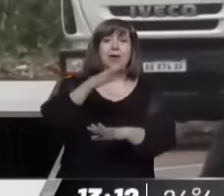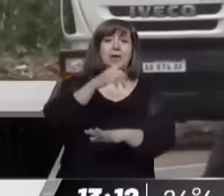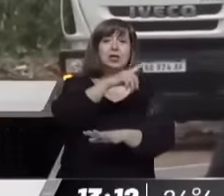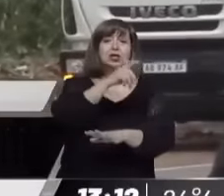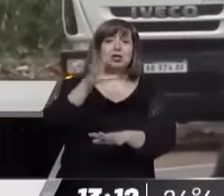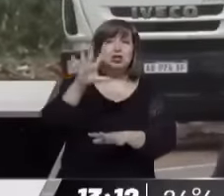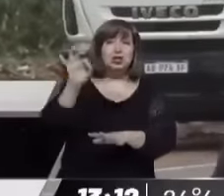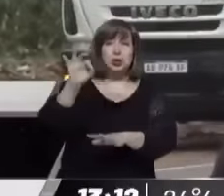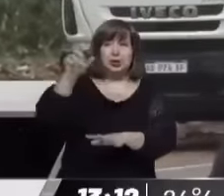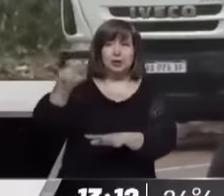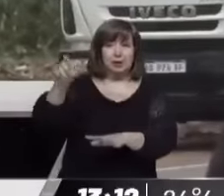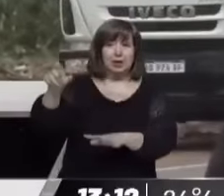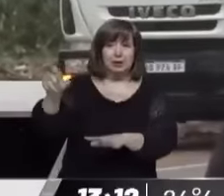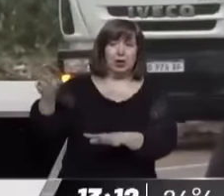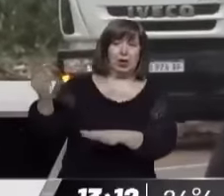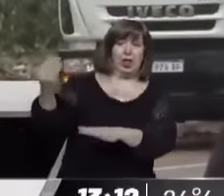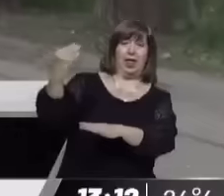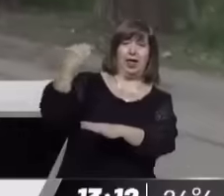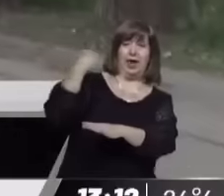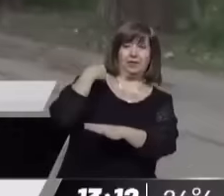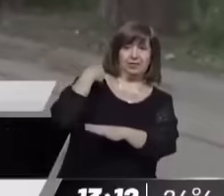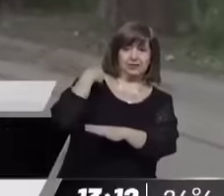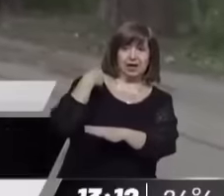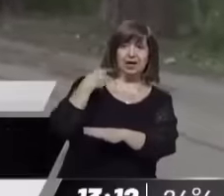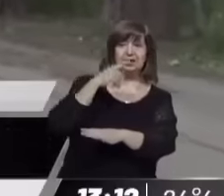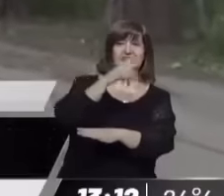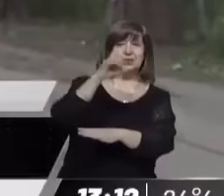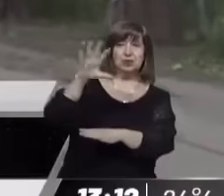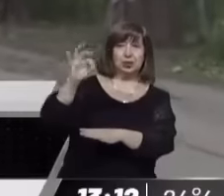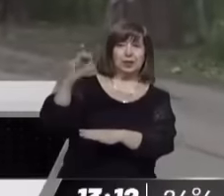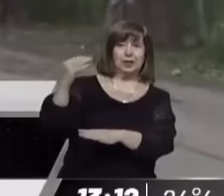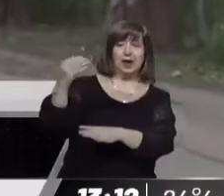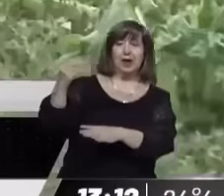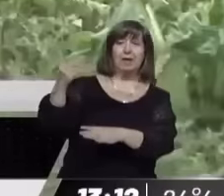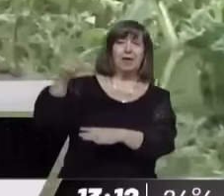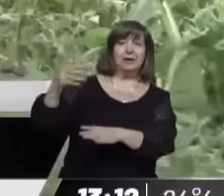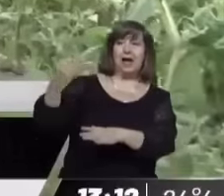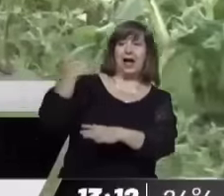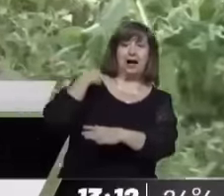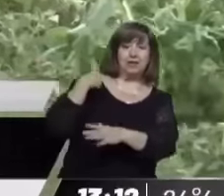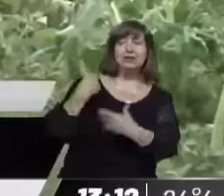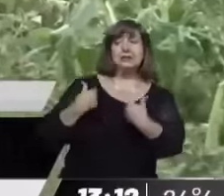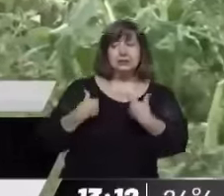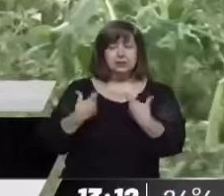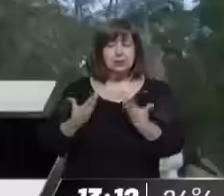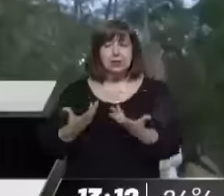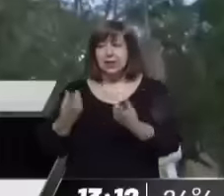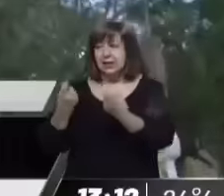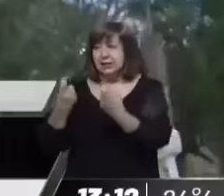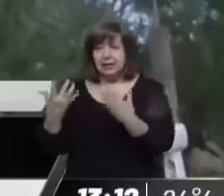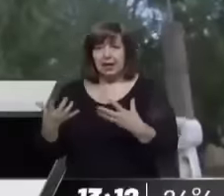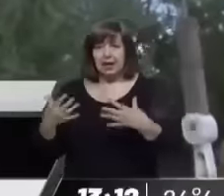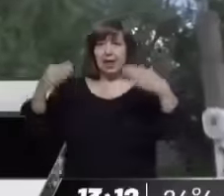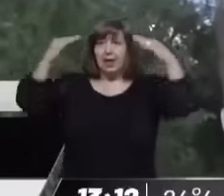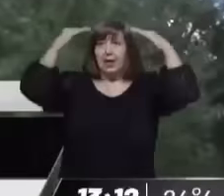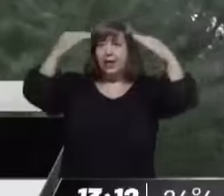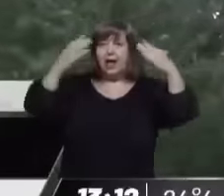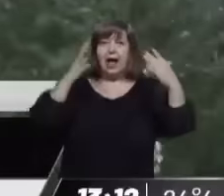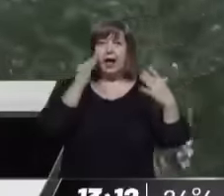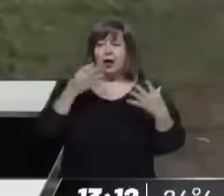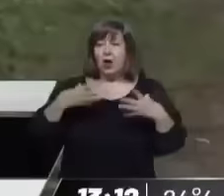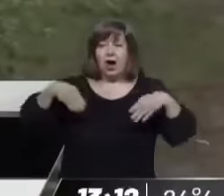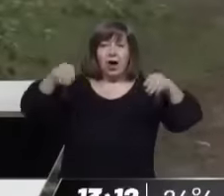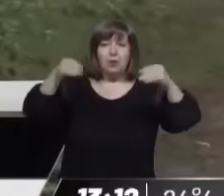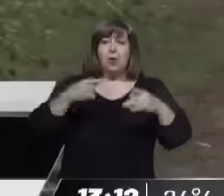se acercaron, equivalente a 150 familias, a pedir algunos elementos de protección primaria que